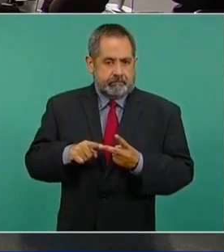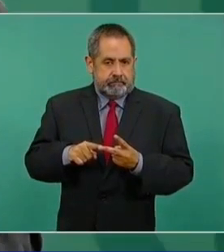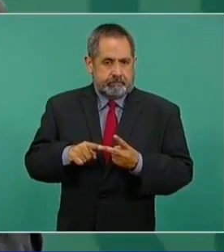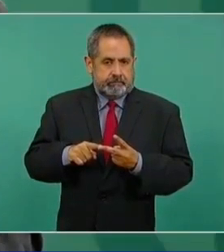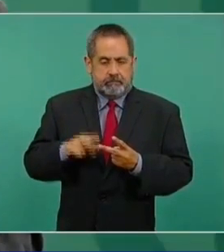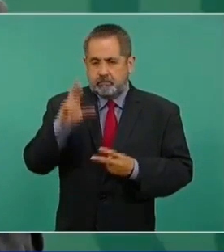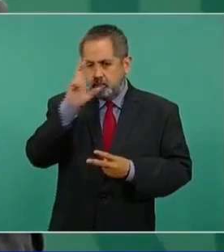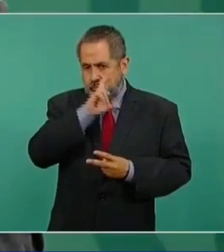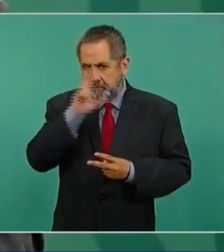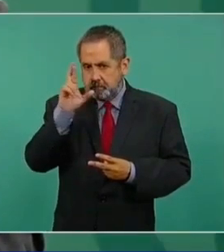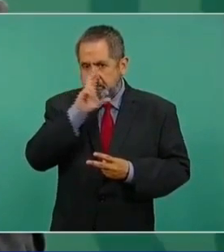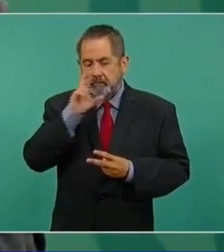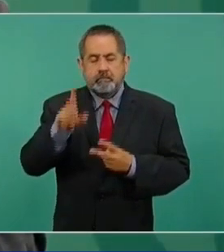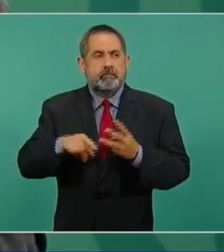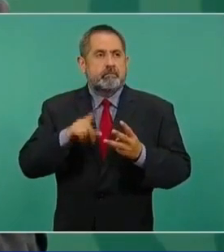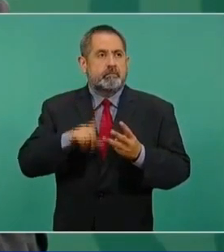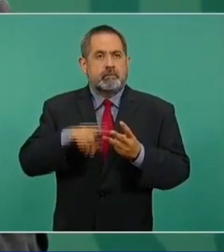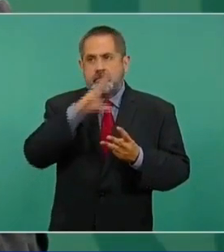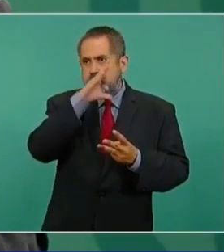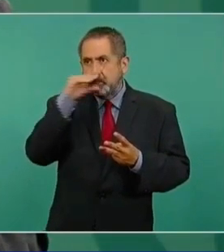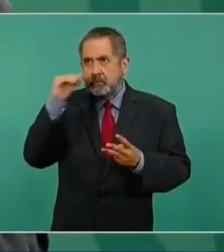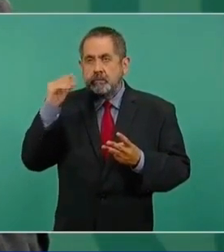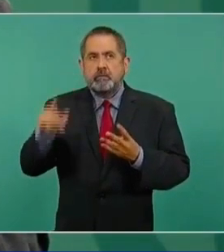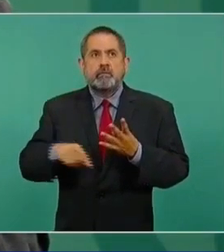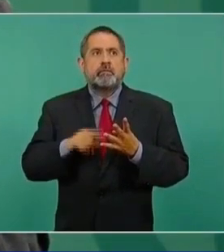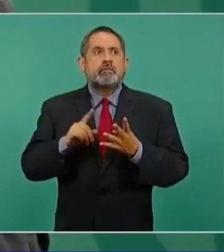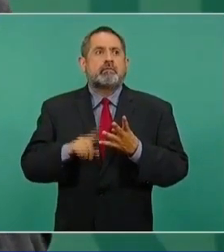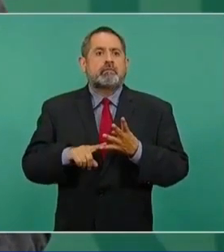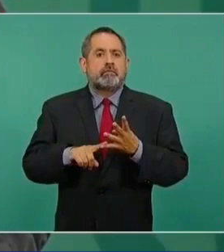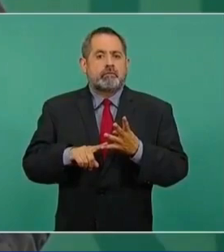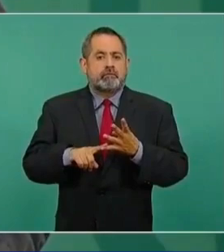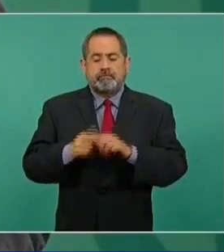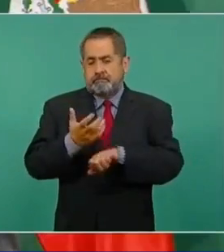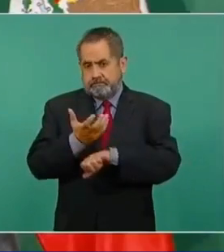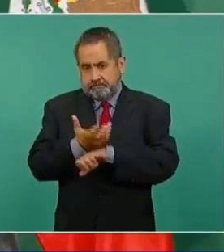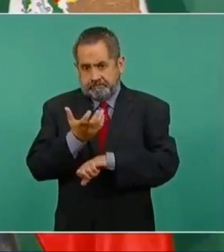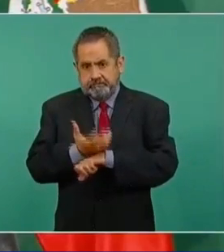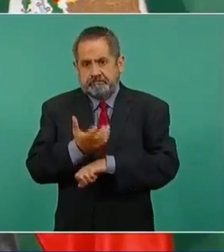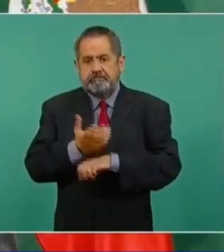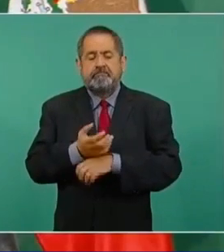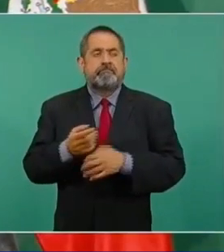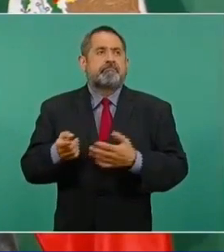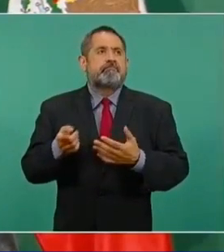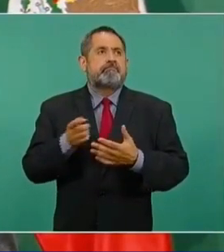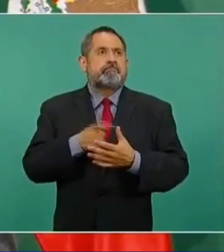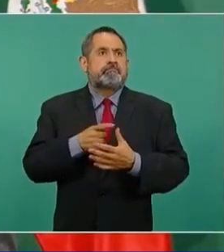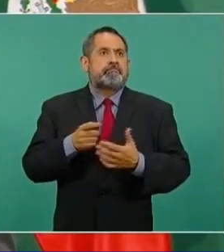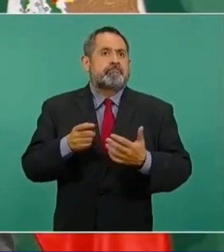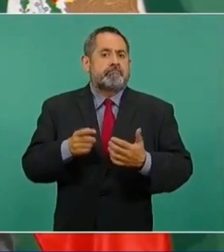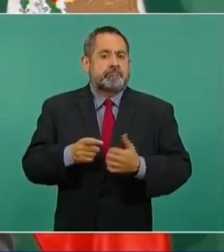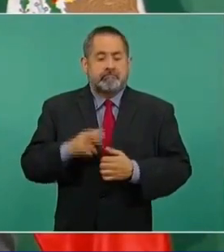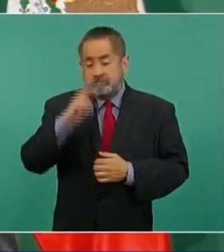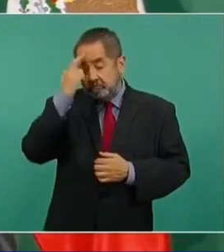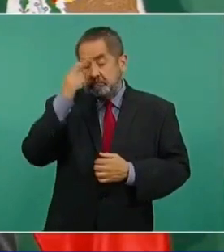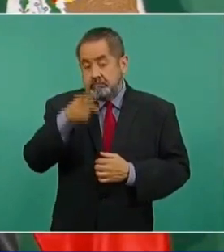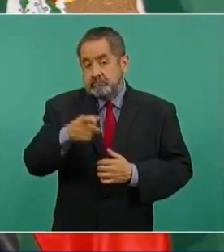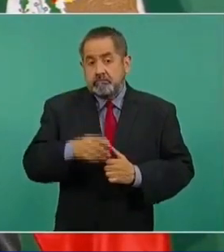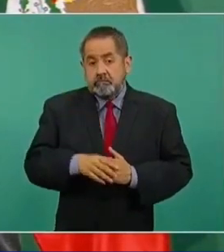de Rusia, de Cuba, de Estados Unidos. Recuerdo